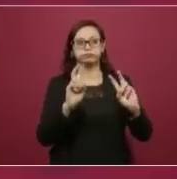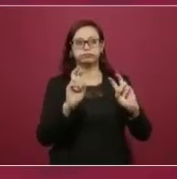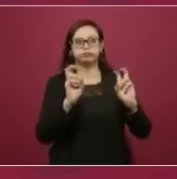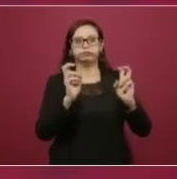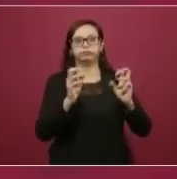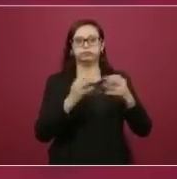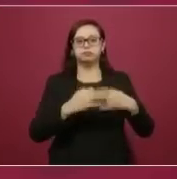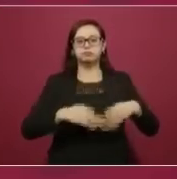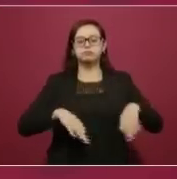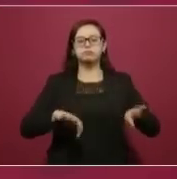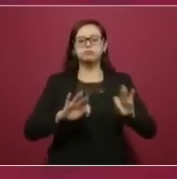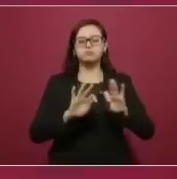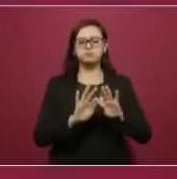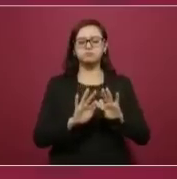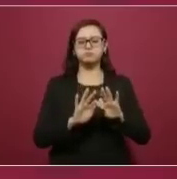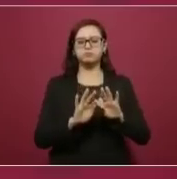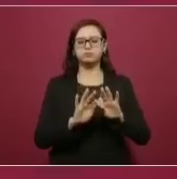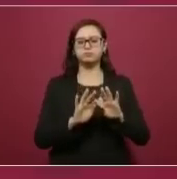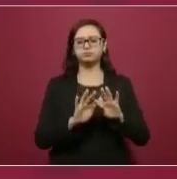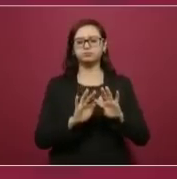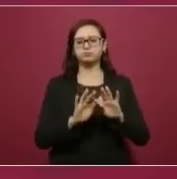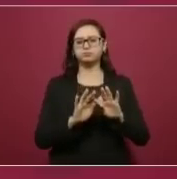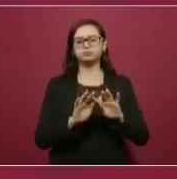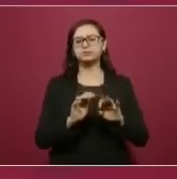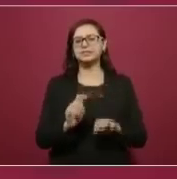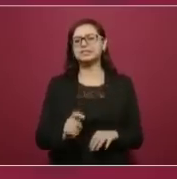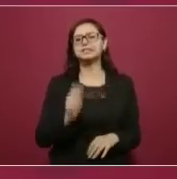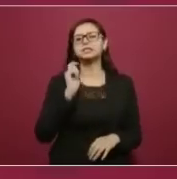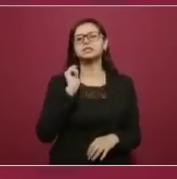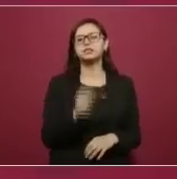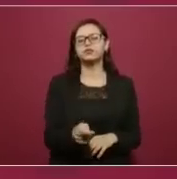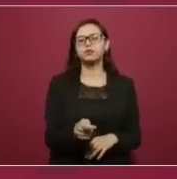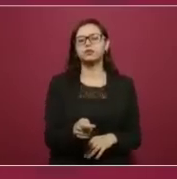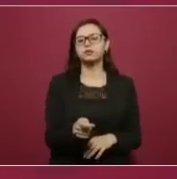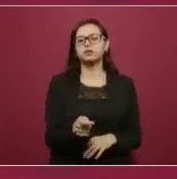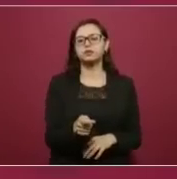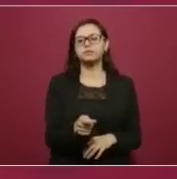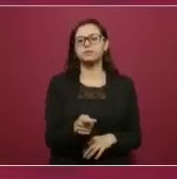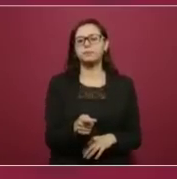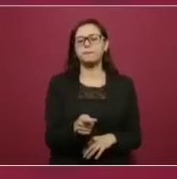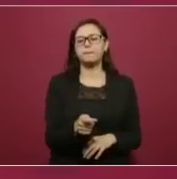importantes que tienen que ver con